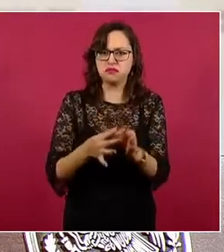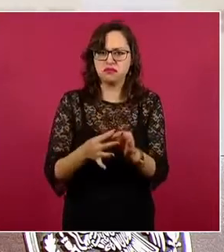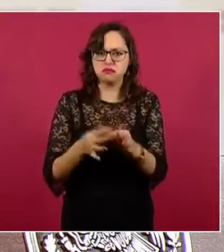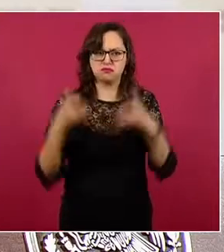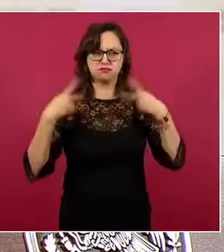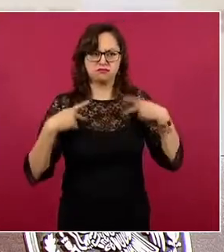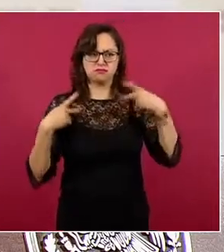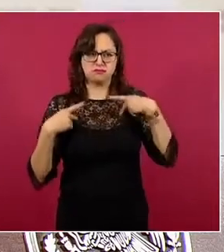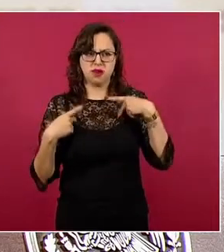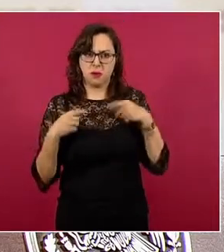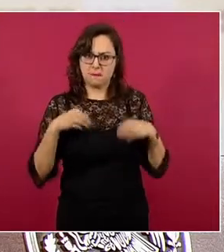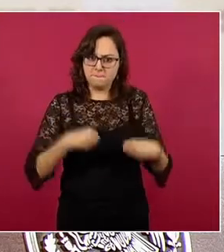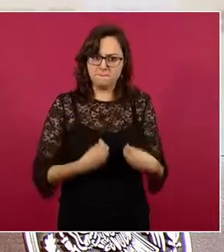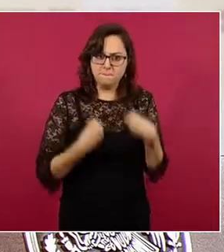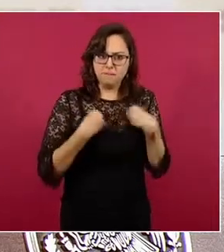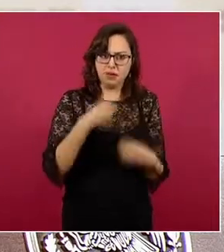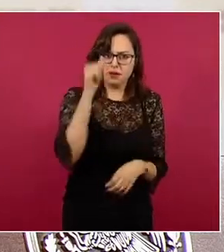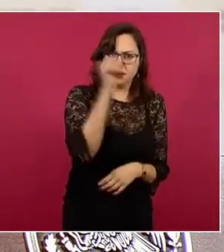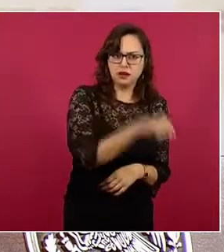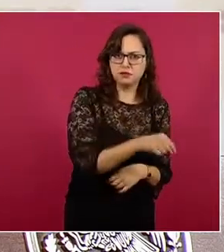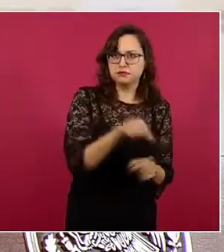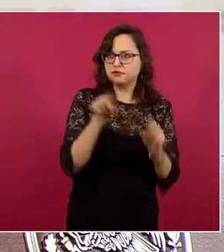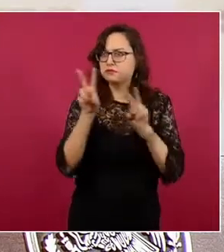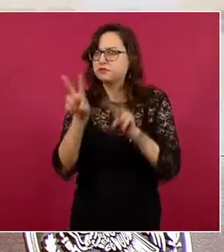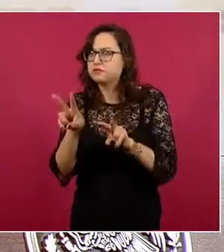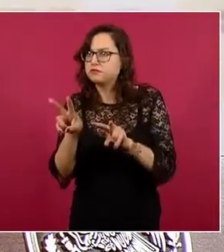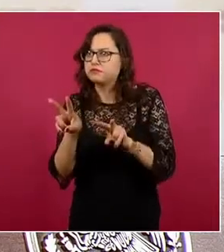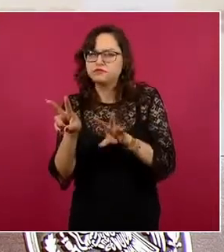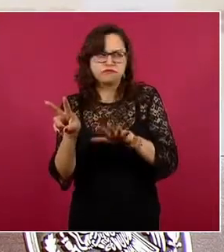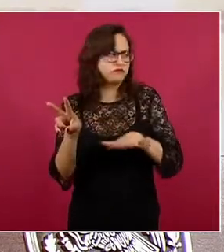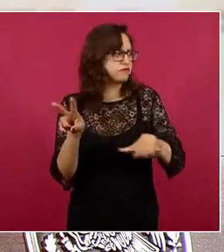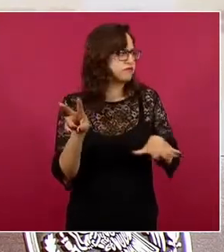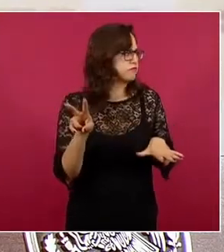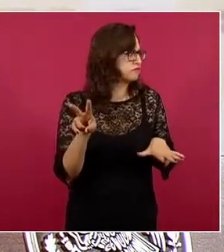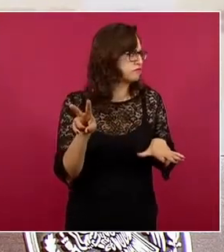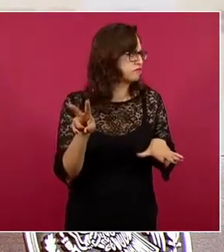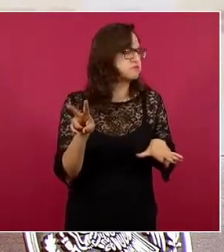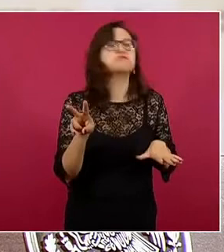van a poder decir que no es cierto